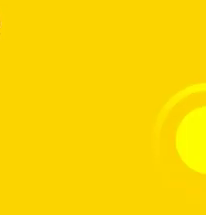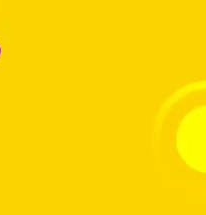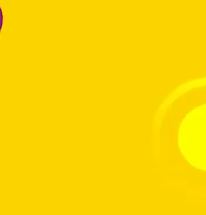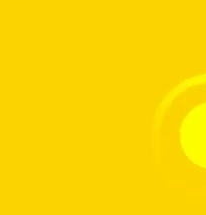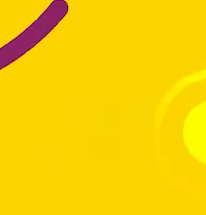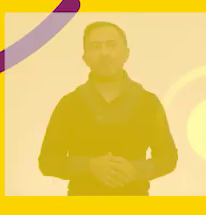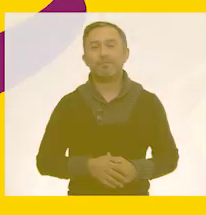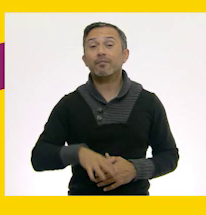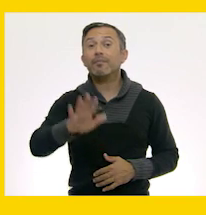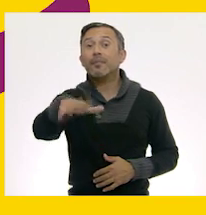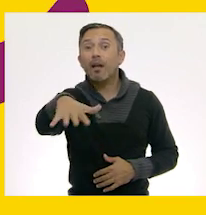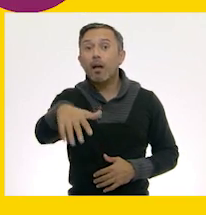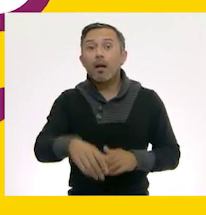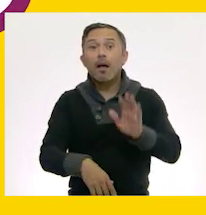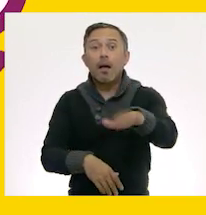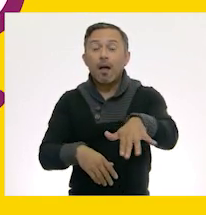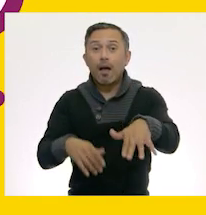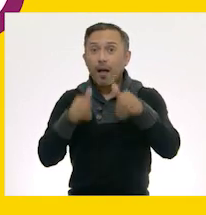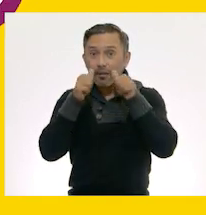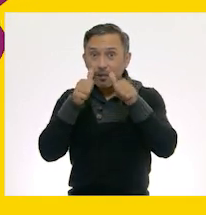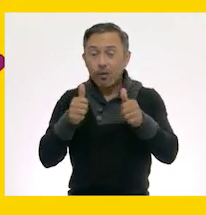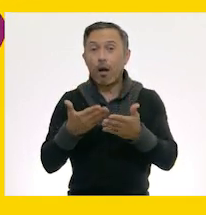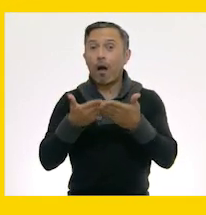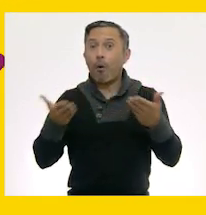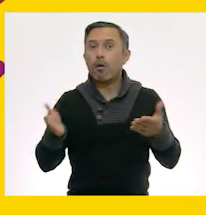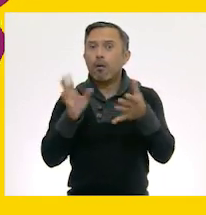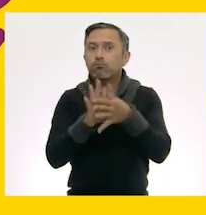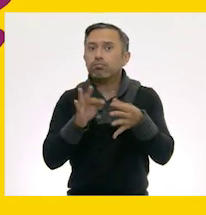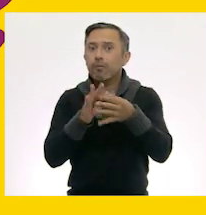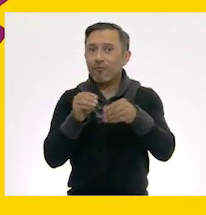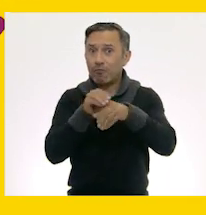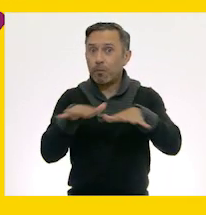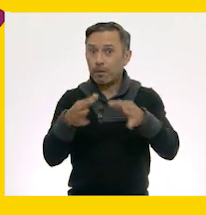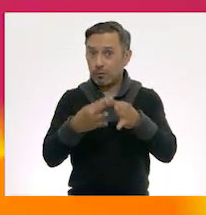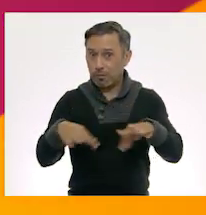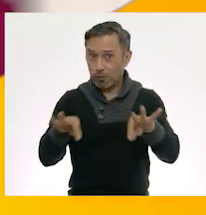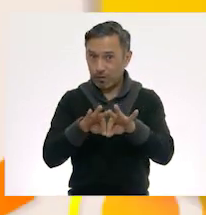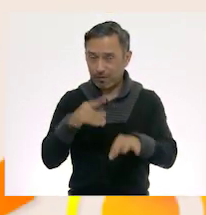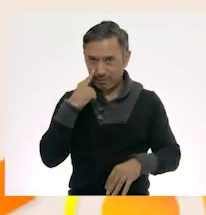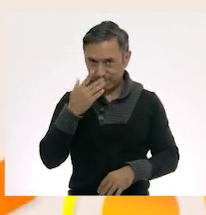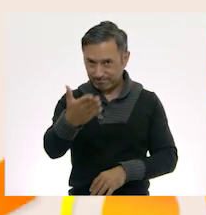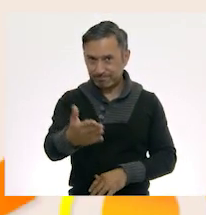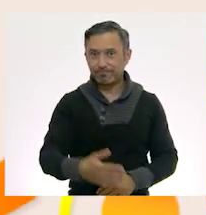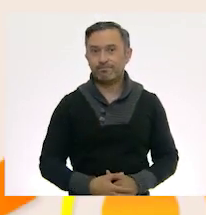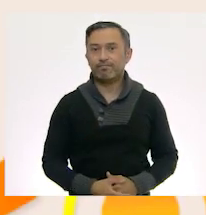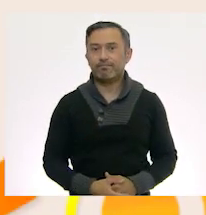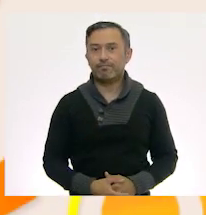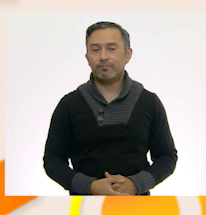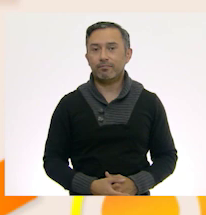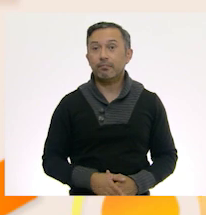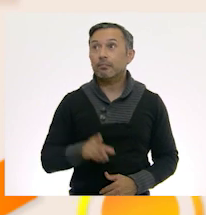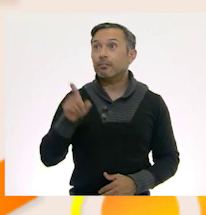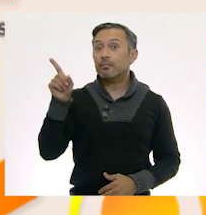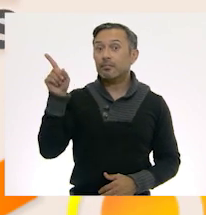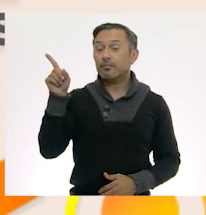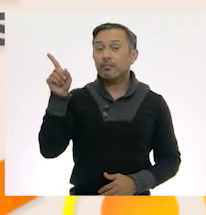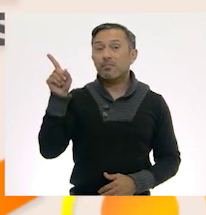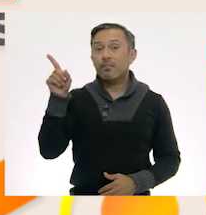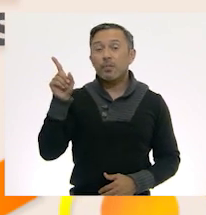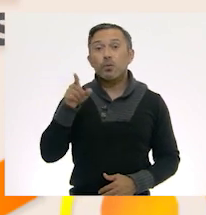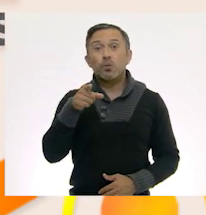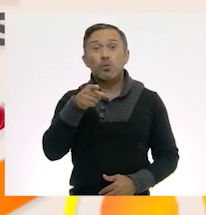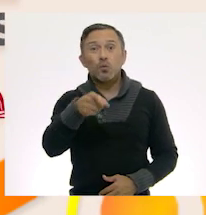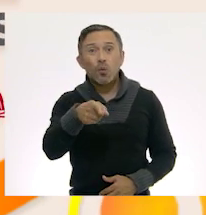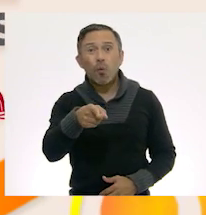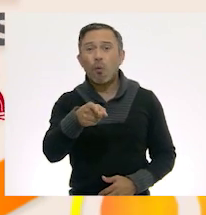¡Atención! ¡Atención! A continuación, información importante. A este número puedes llamar cuando tú o